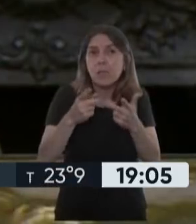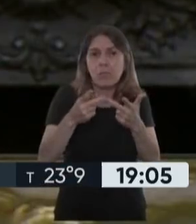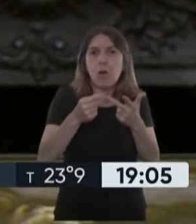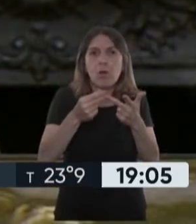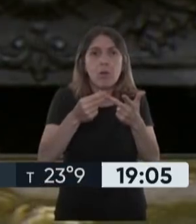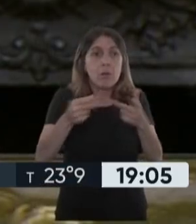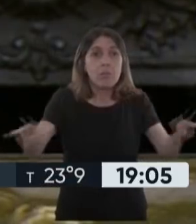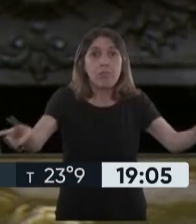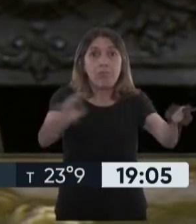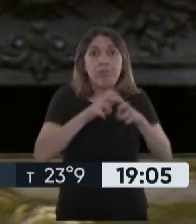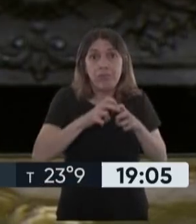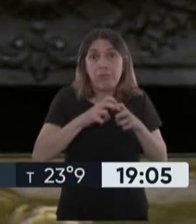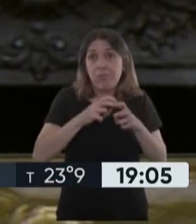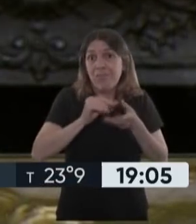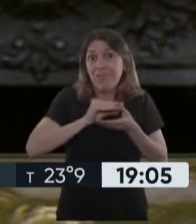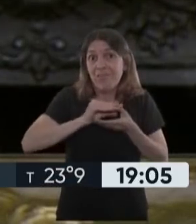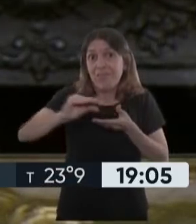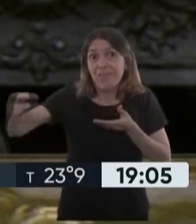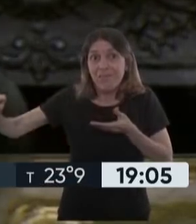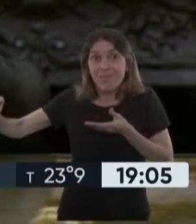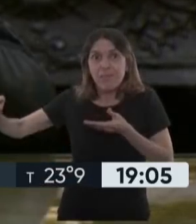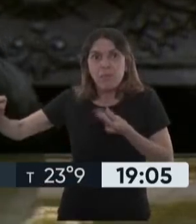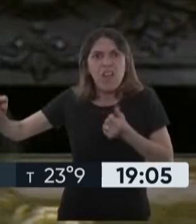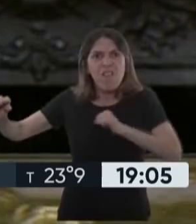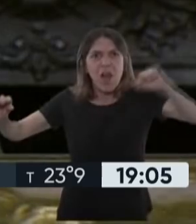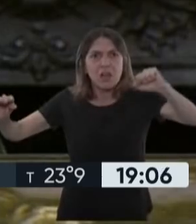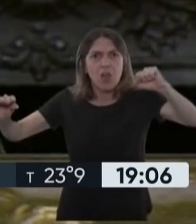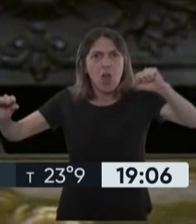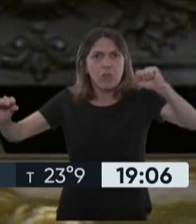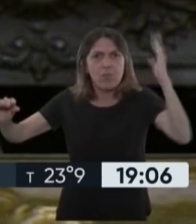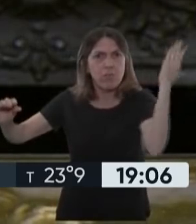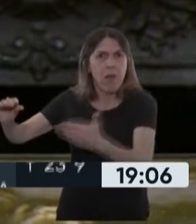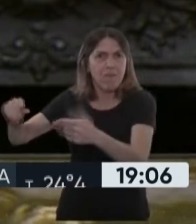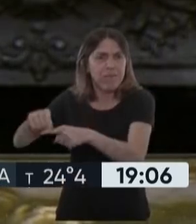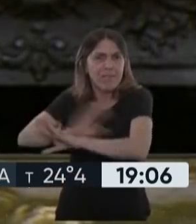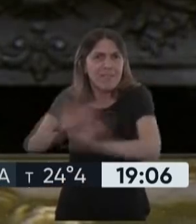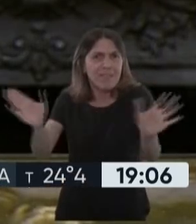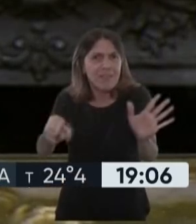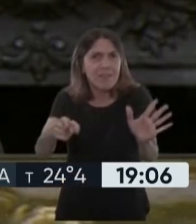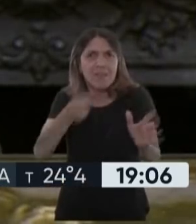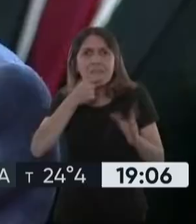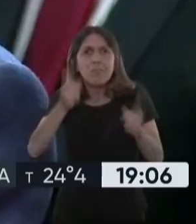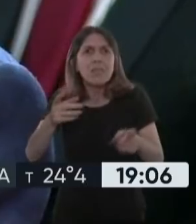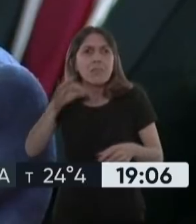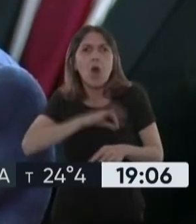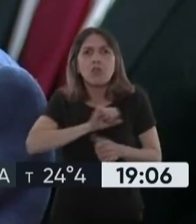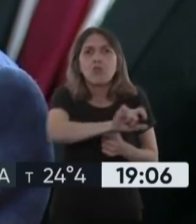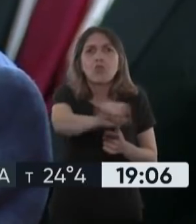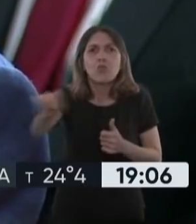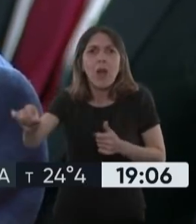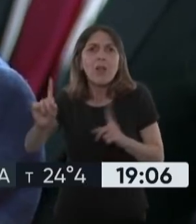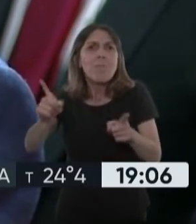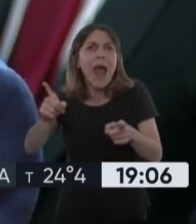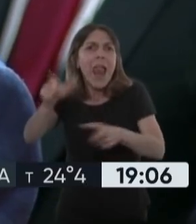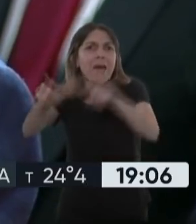porque precisamente la inflación se come gran parte de los aumentos salariales que se han dado y de los ingresos que hemos fijado para estos sectores